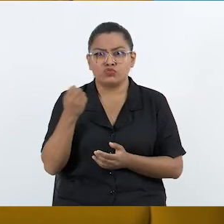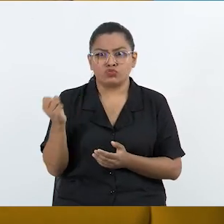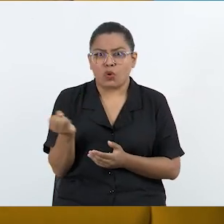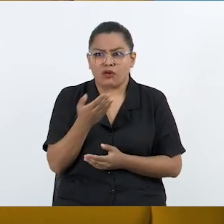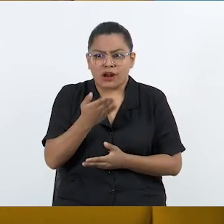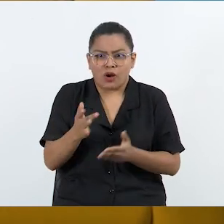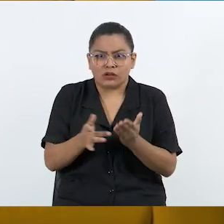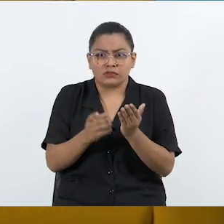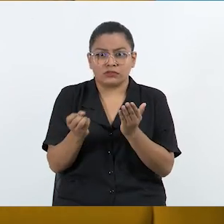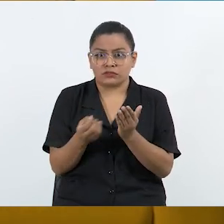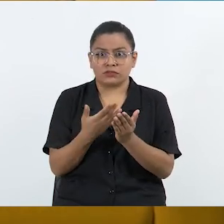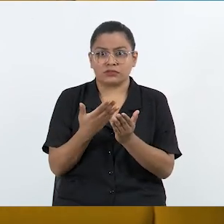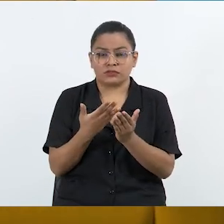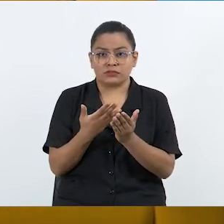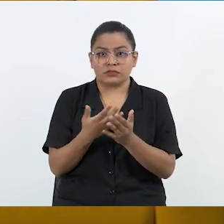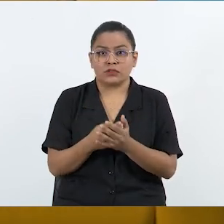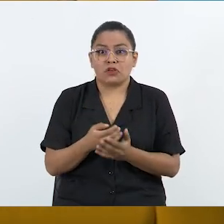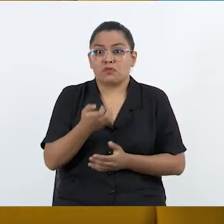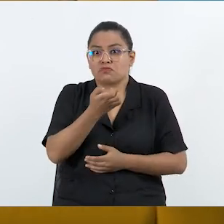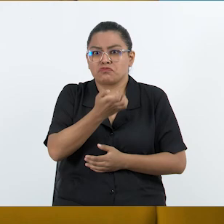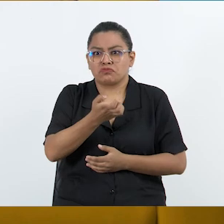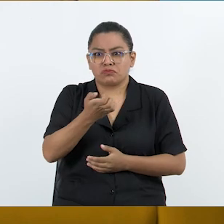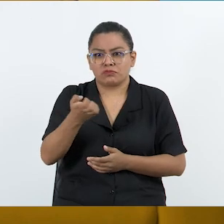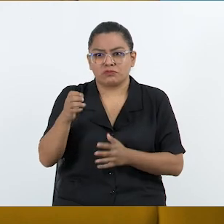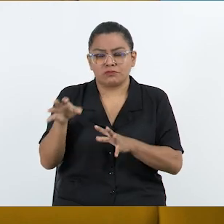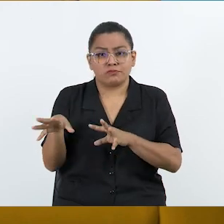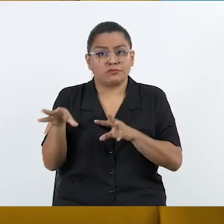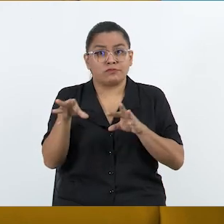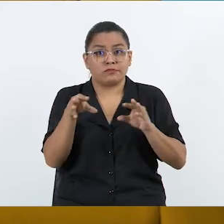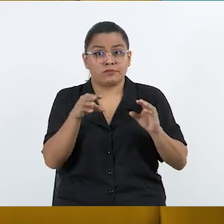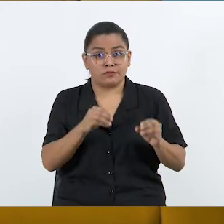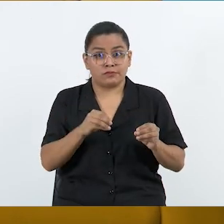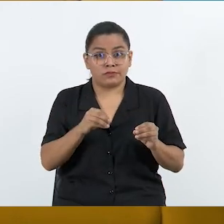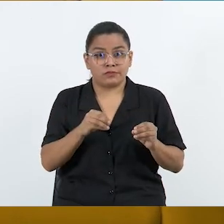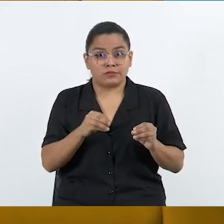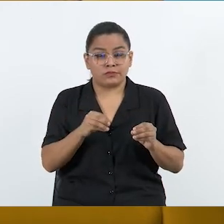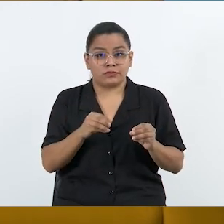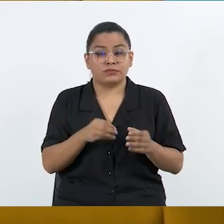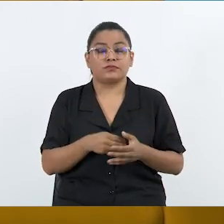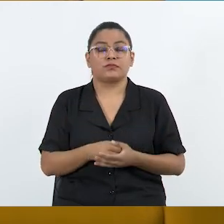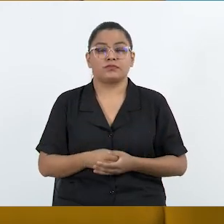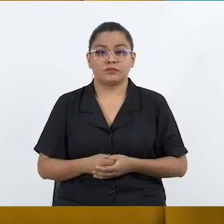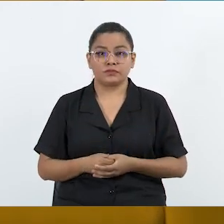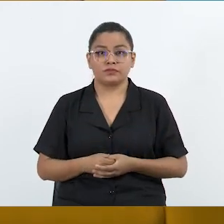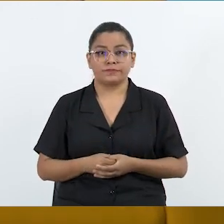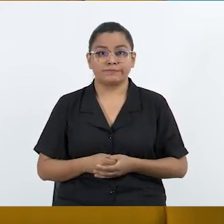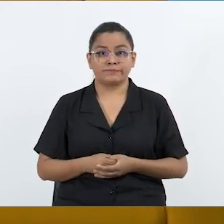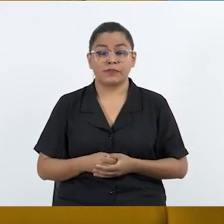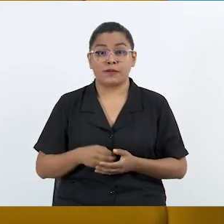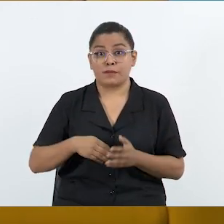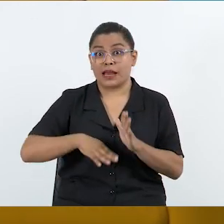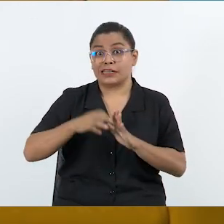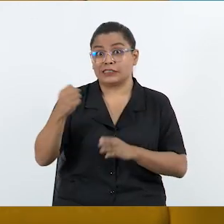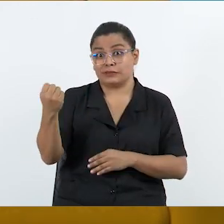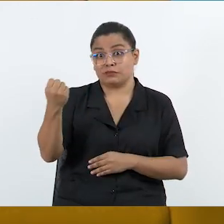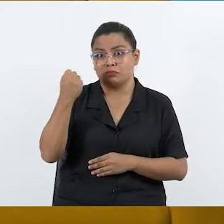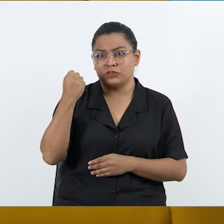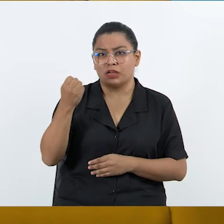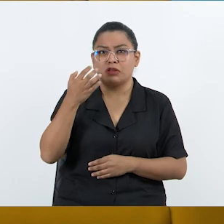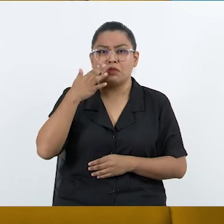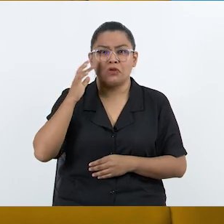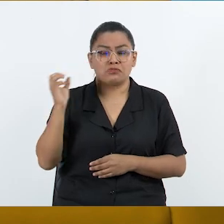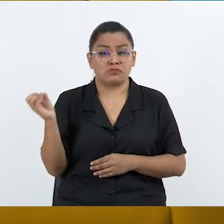Los elementos didácticos que usemos para aplicarlas serán este factor. Si la innovación educativa fuera